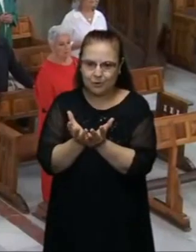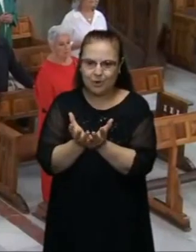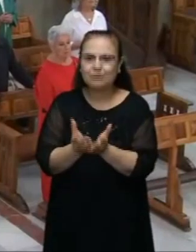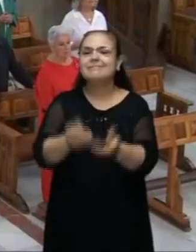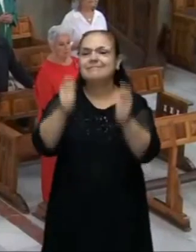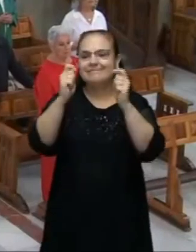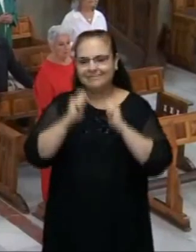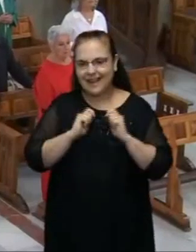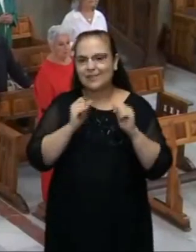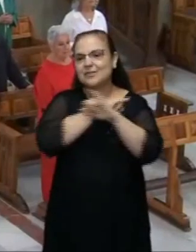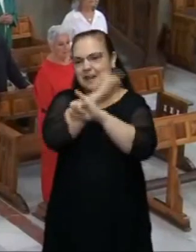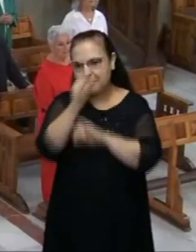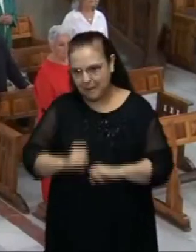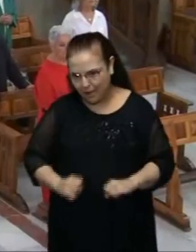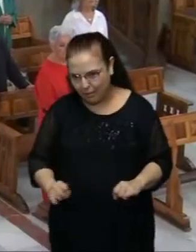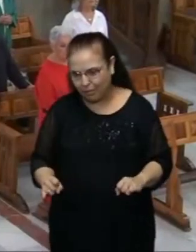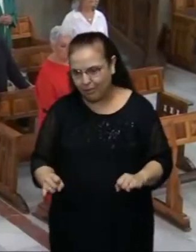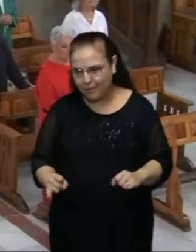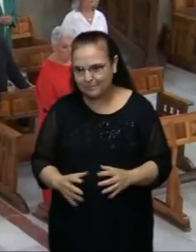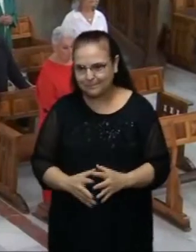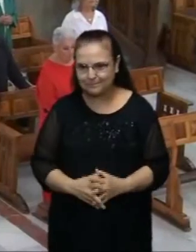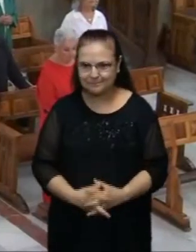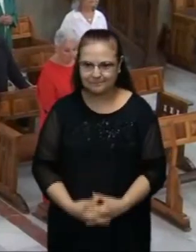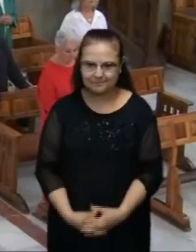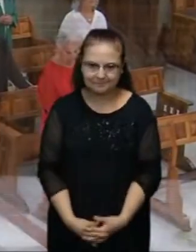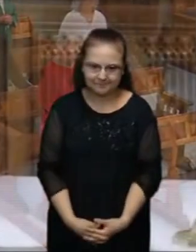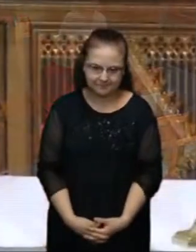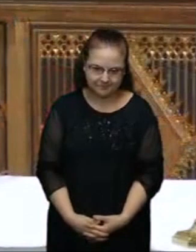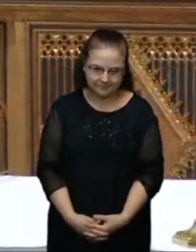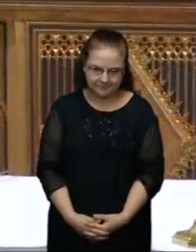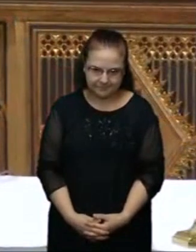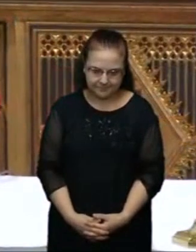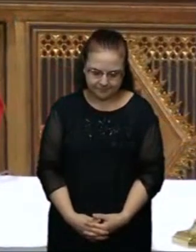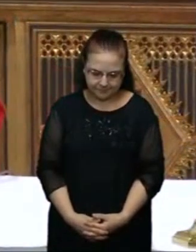del mundo, danos la paz.